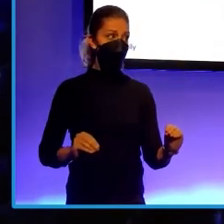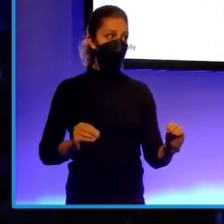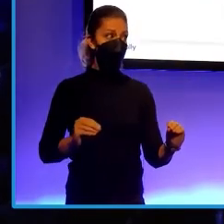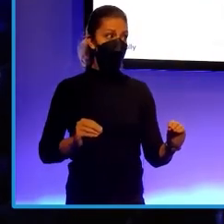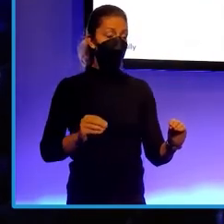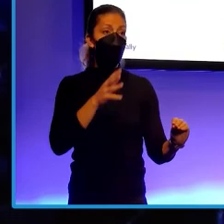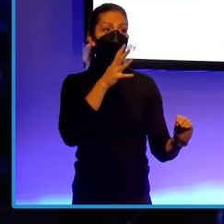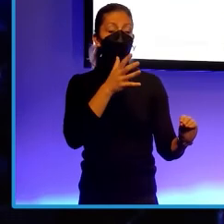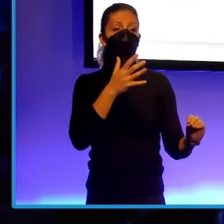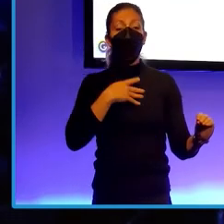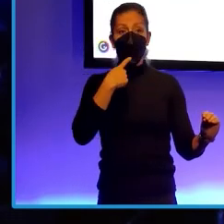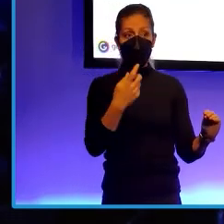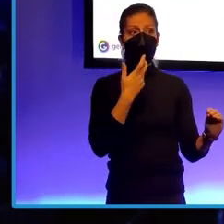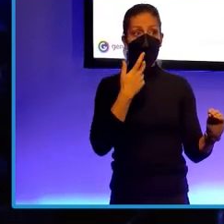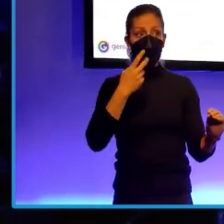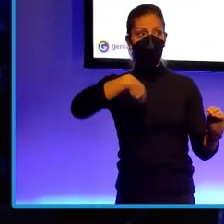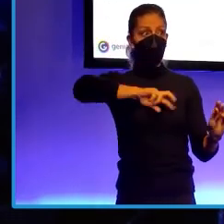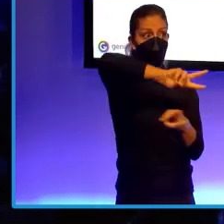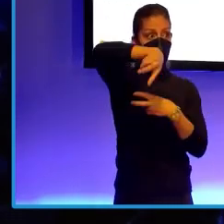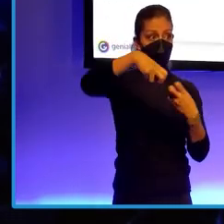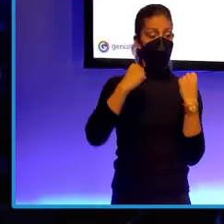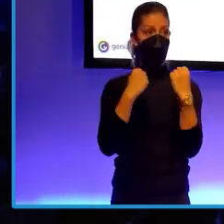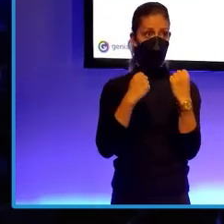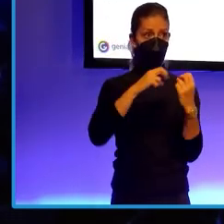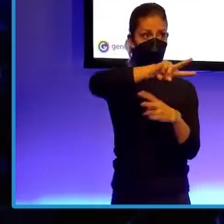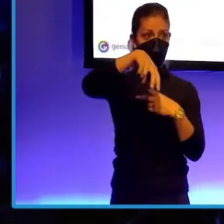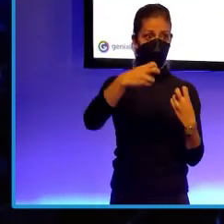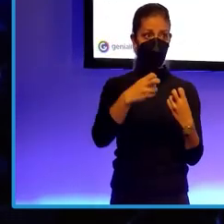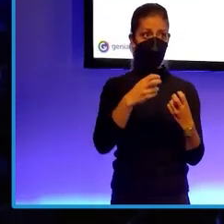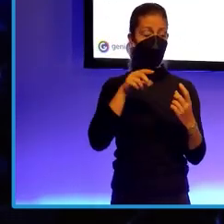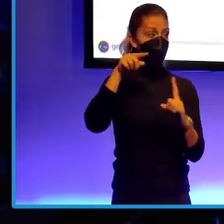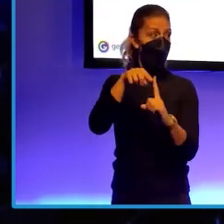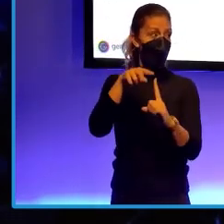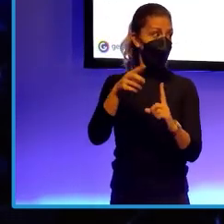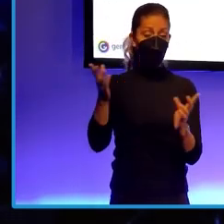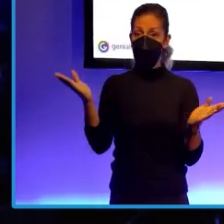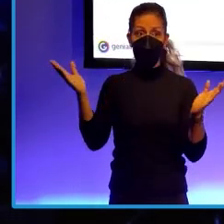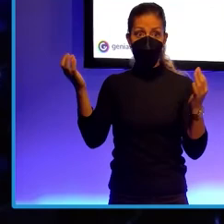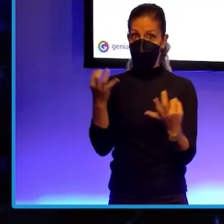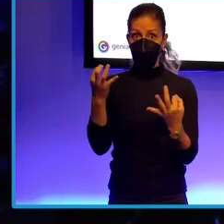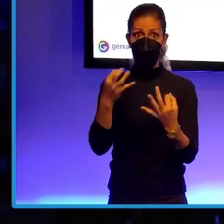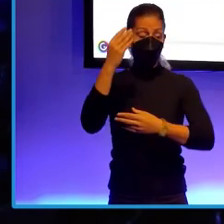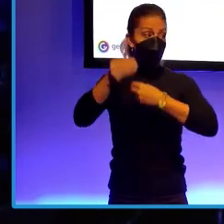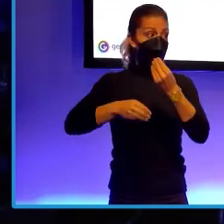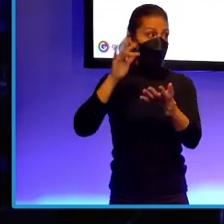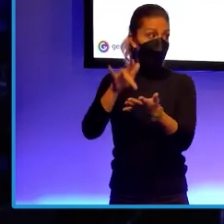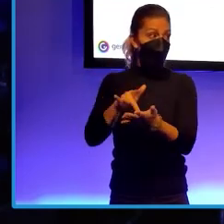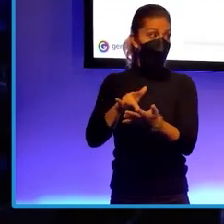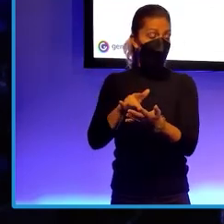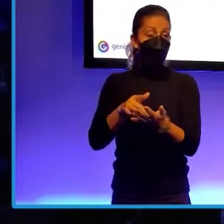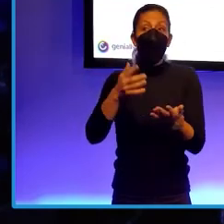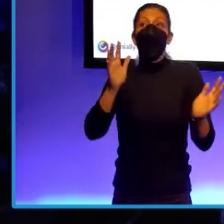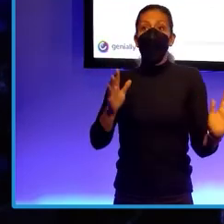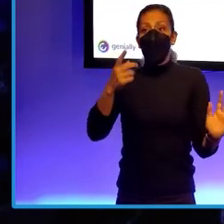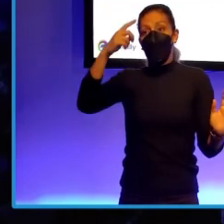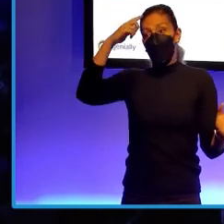urgentemente y que empezará a fabricar más antes de que llegue ese momento del apagón hombre si supiéramos cuándo se va a producir